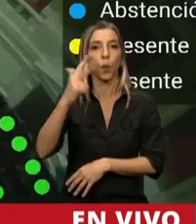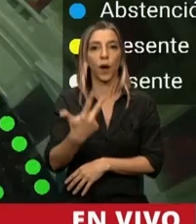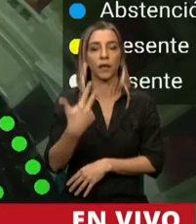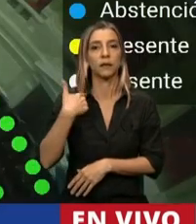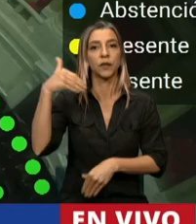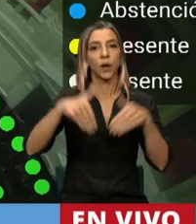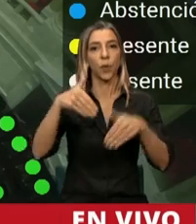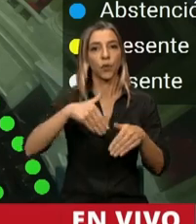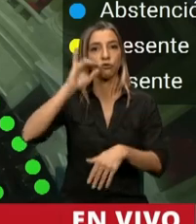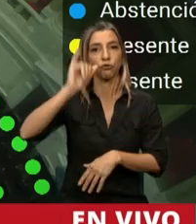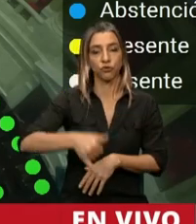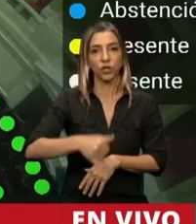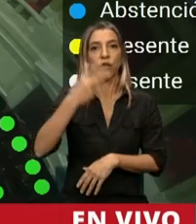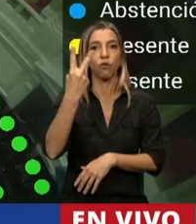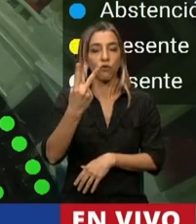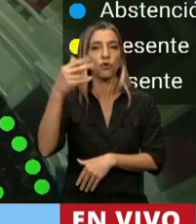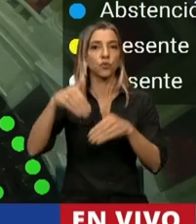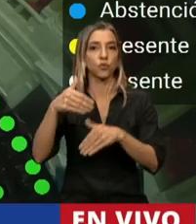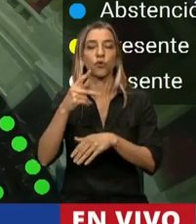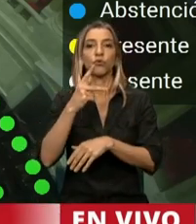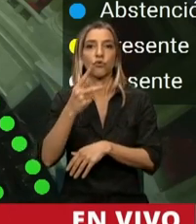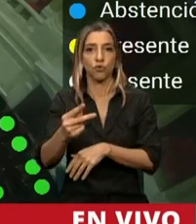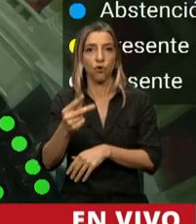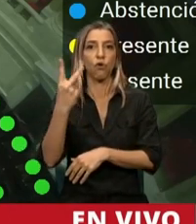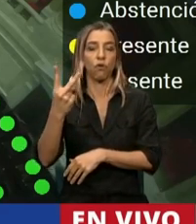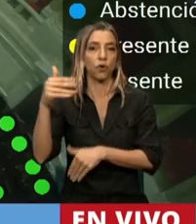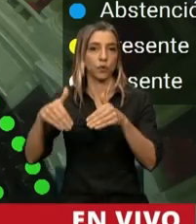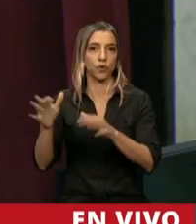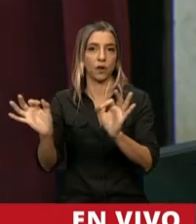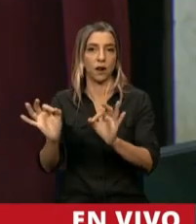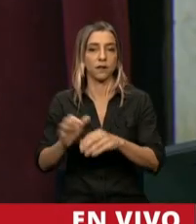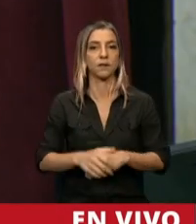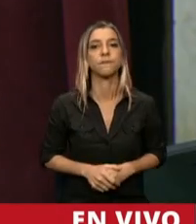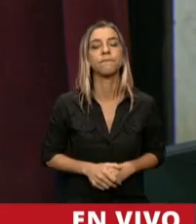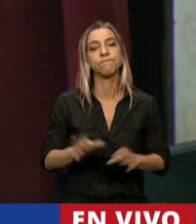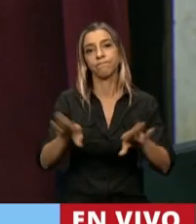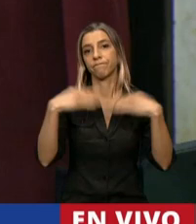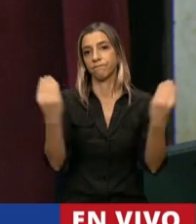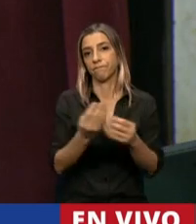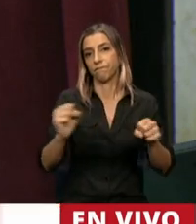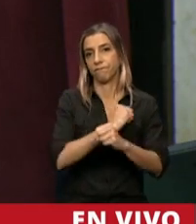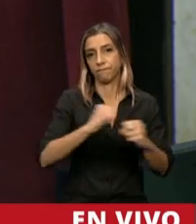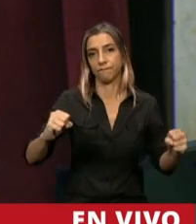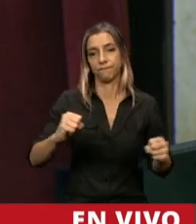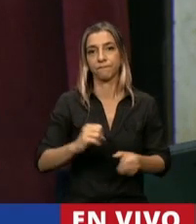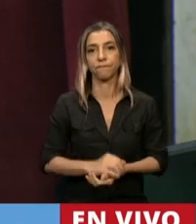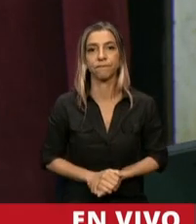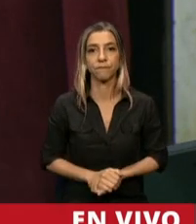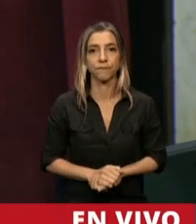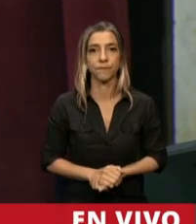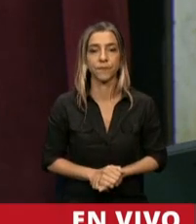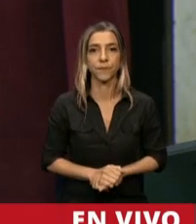243 afirmativos, 2 negativos, 2 abstenciones. Resulta afirmativo.